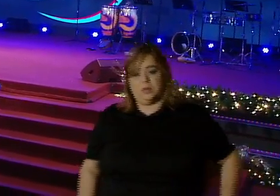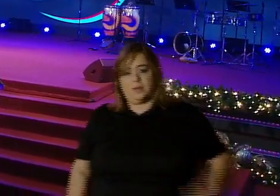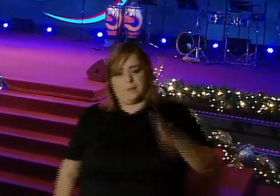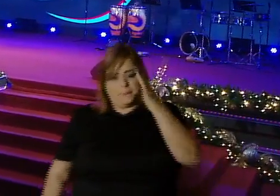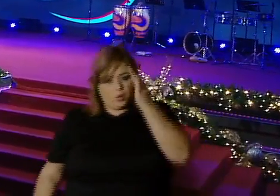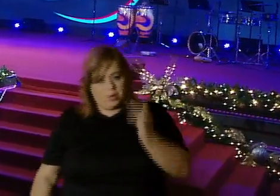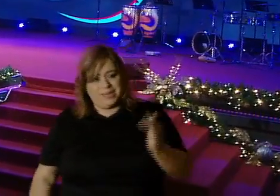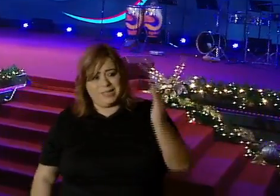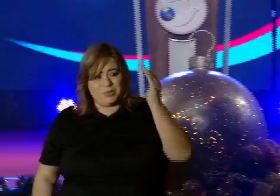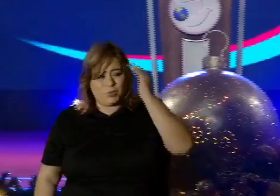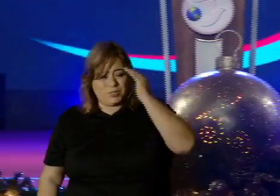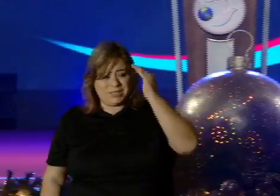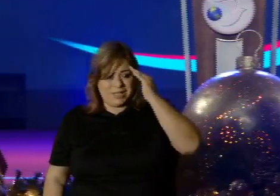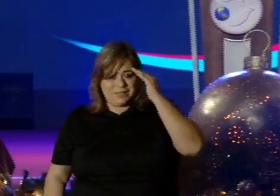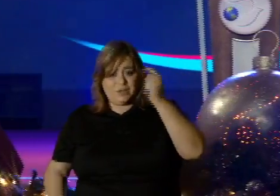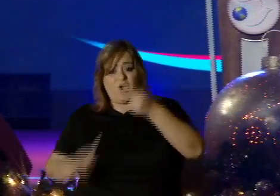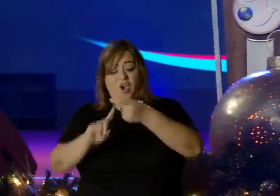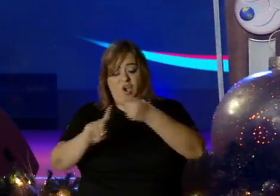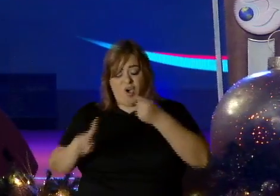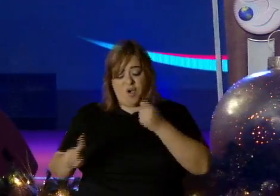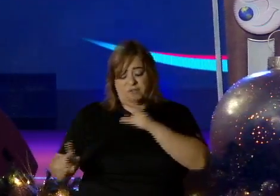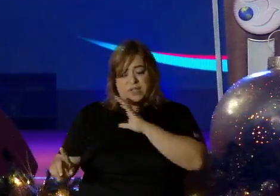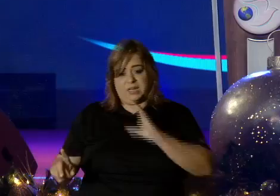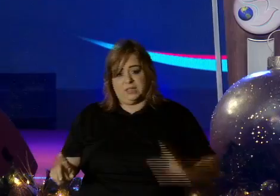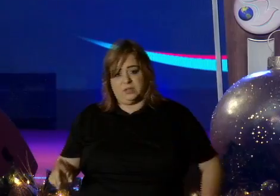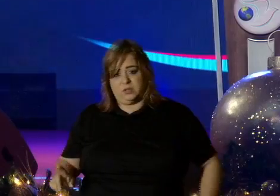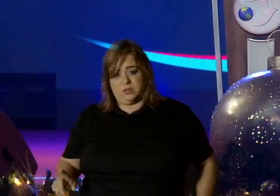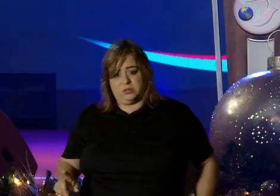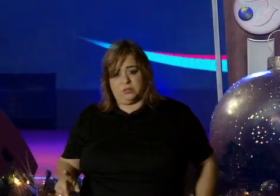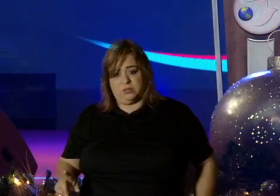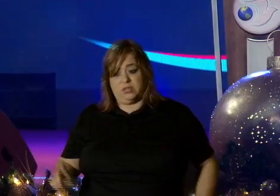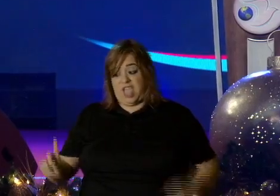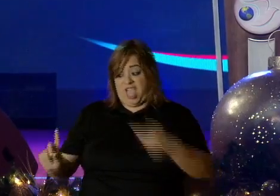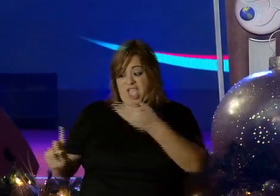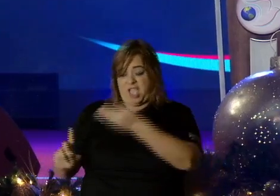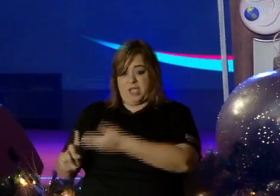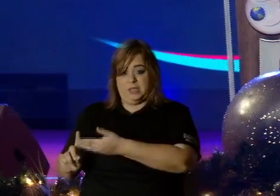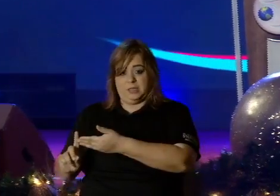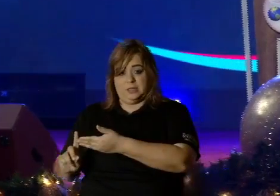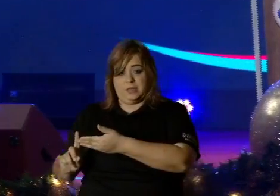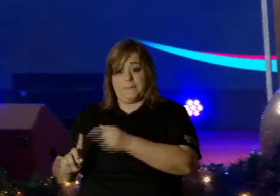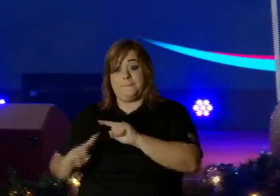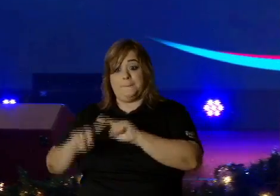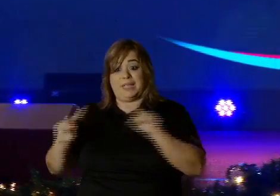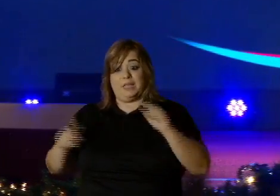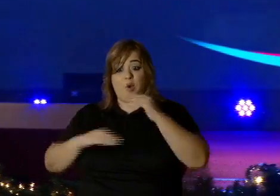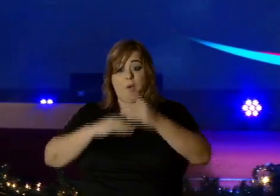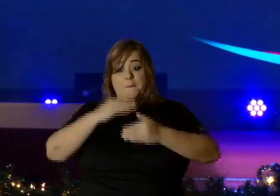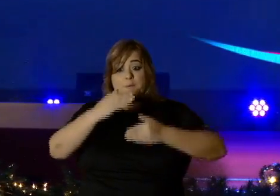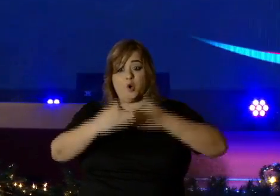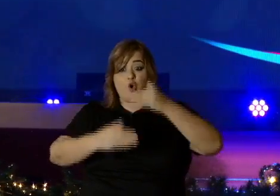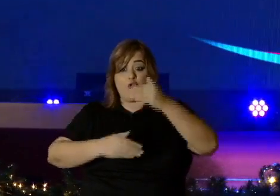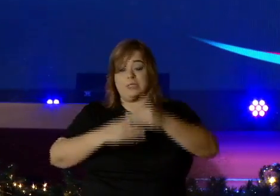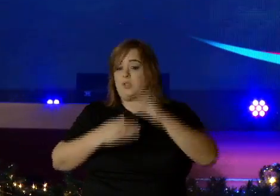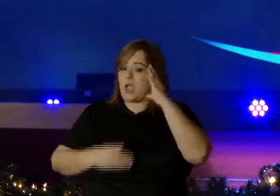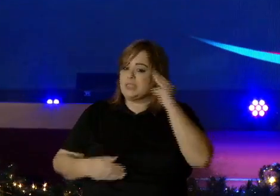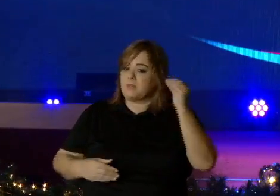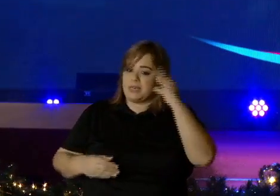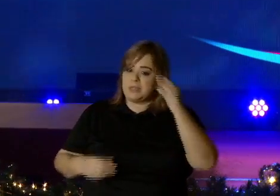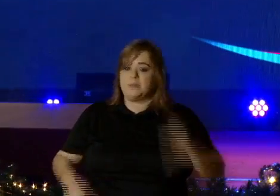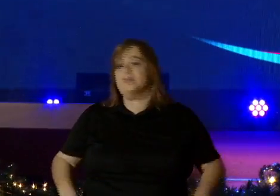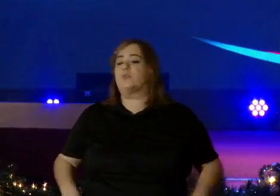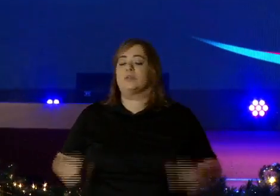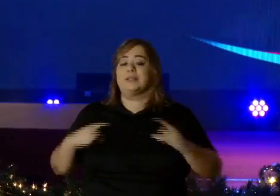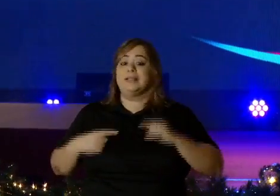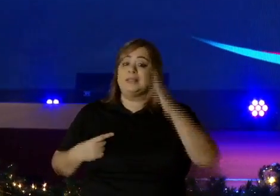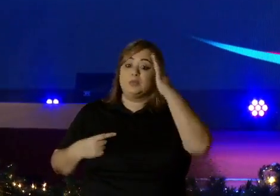yo soy de Cristo, Él es mío y yo soy de Él, pero pasé por el fuego. Eso no me permite a mí